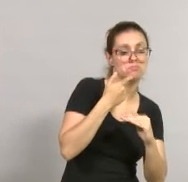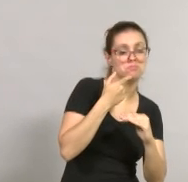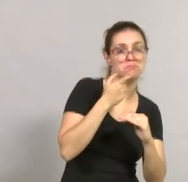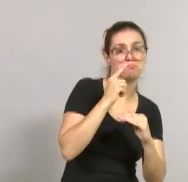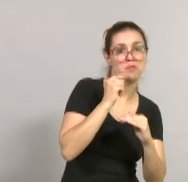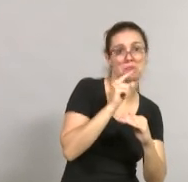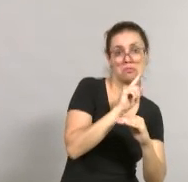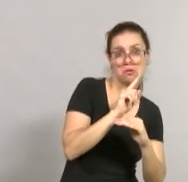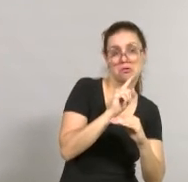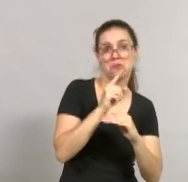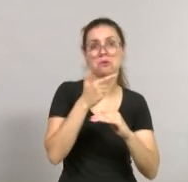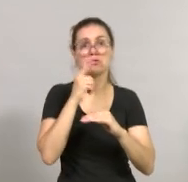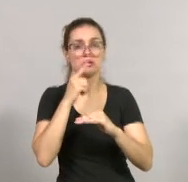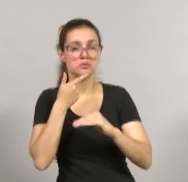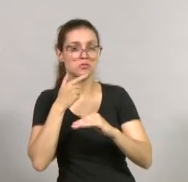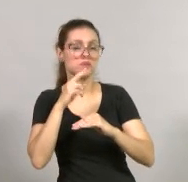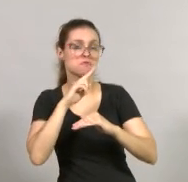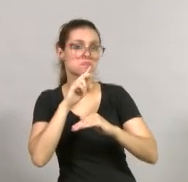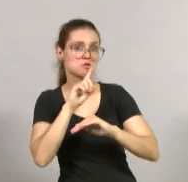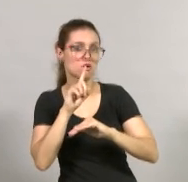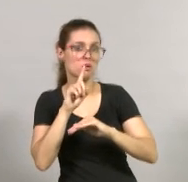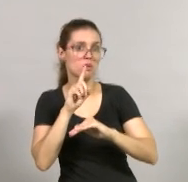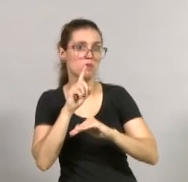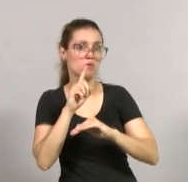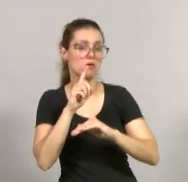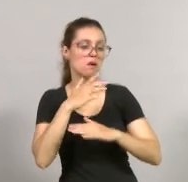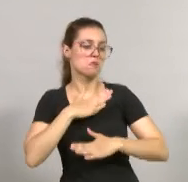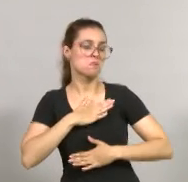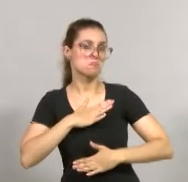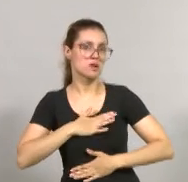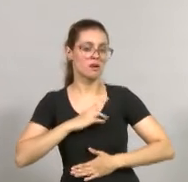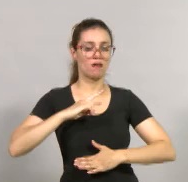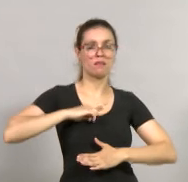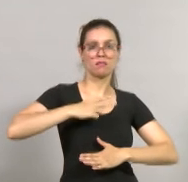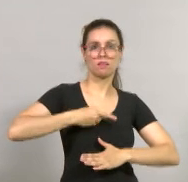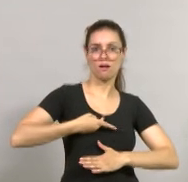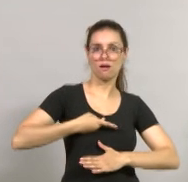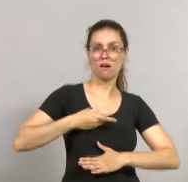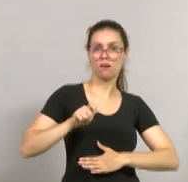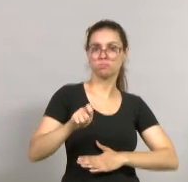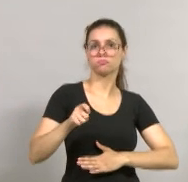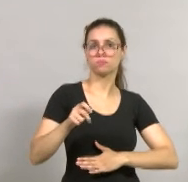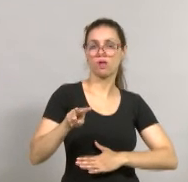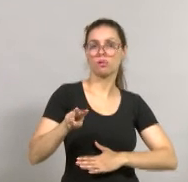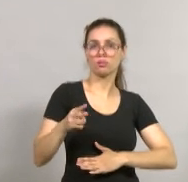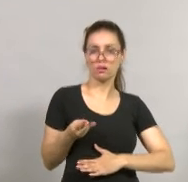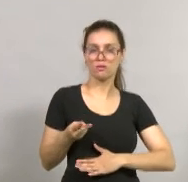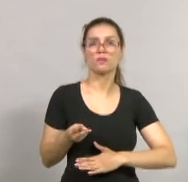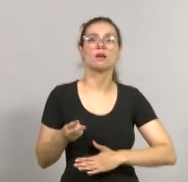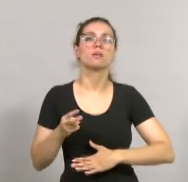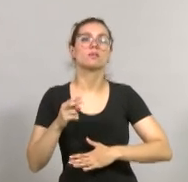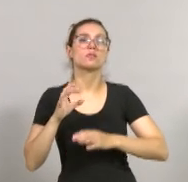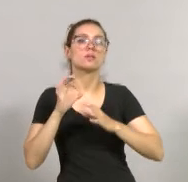que están encarnadas en corporalidades trans, travestis, bisexuales, queers, que vienen